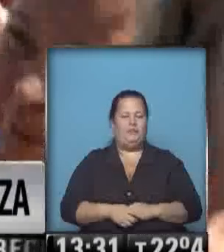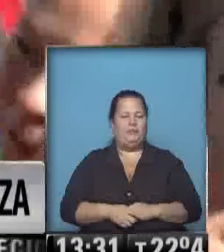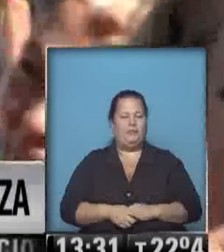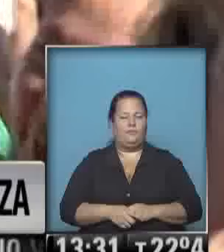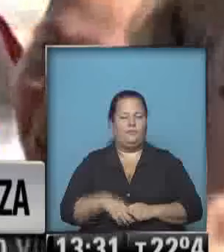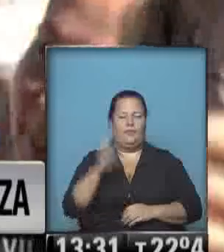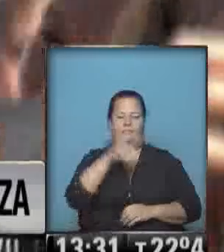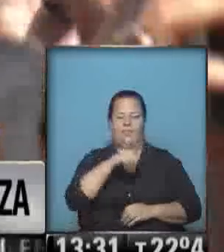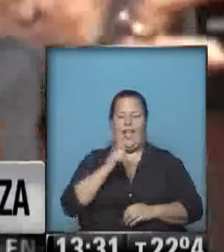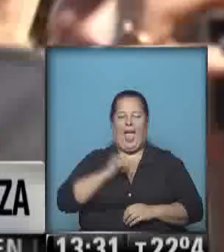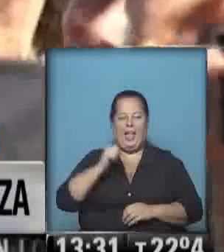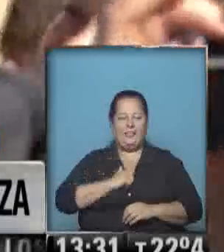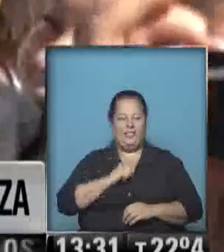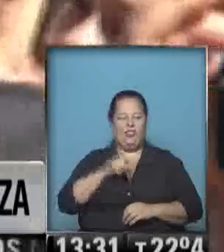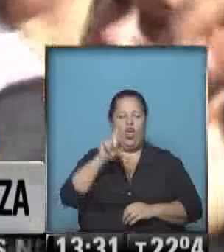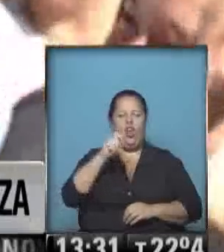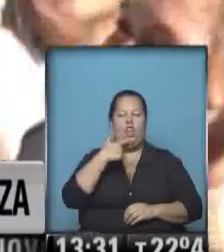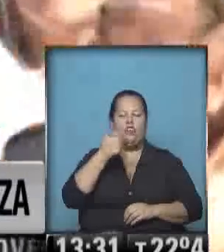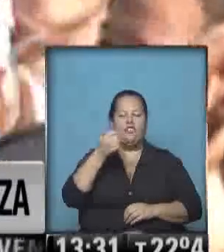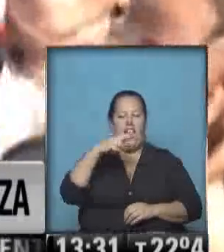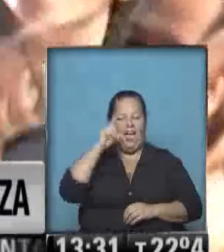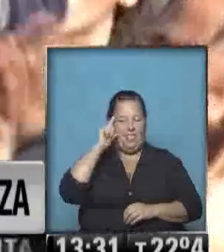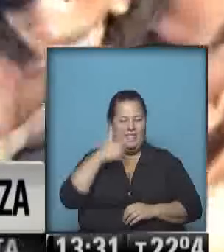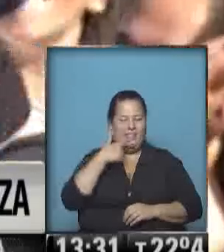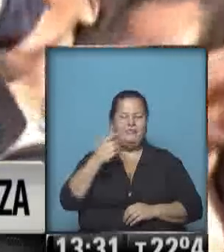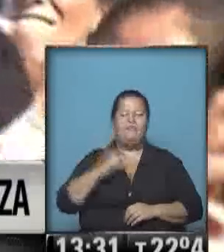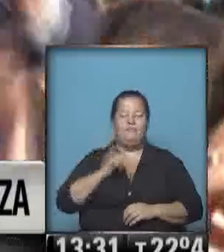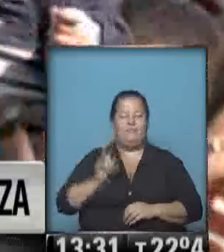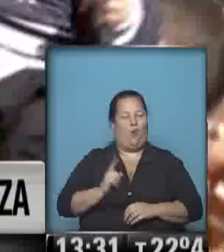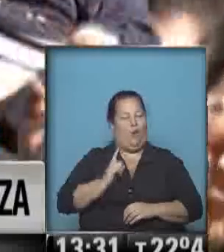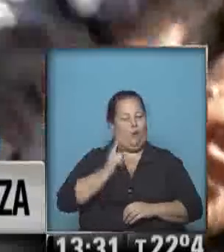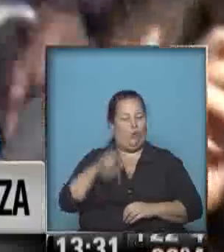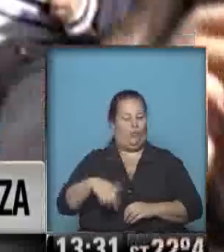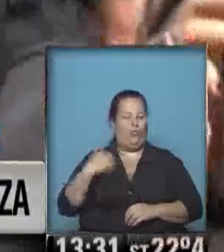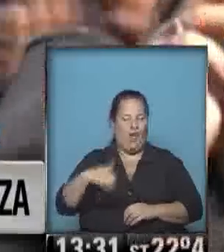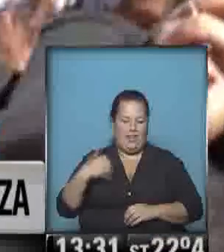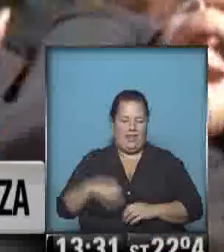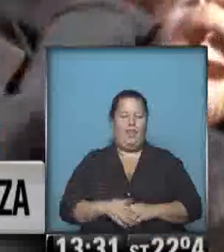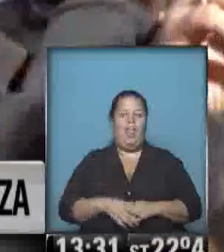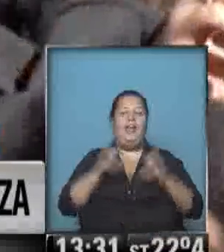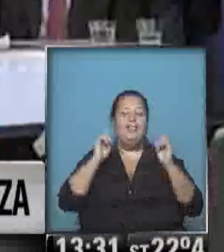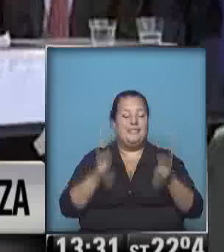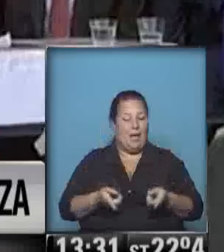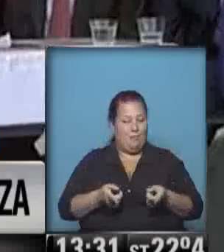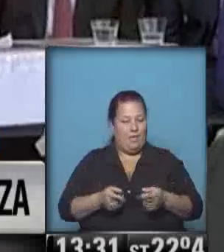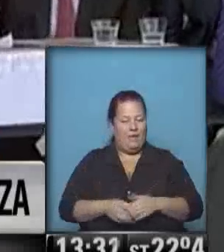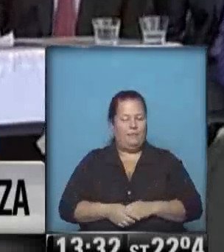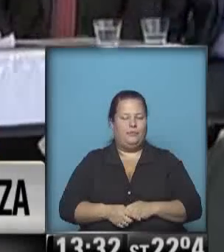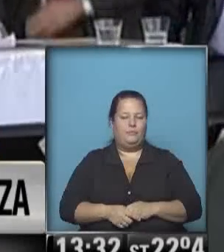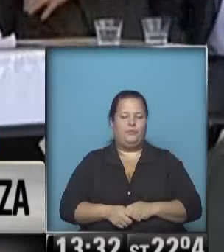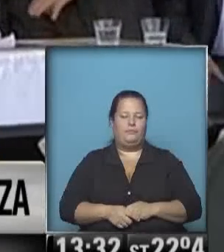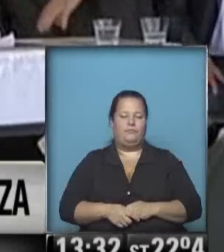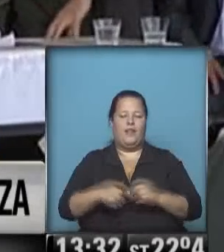bandera del Ejército de los Andes, un ejército orgullo de nuestro país. También